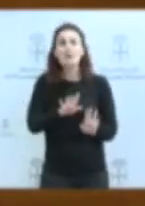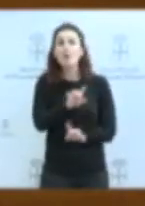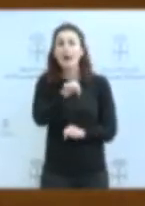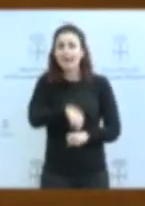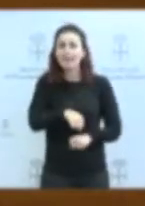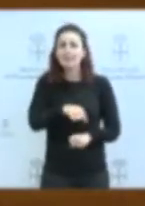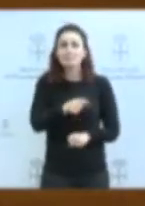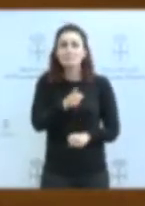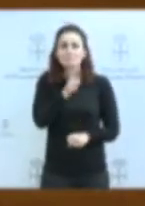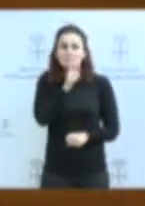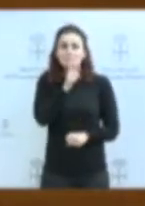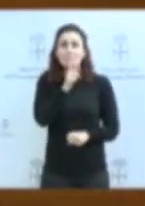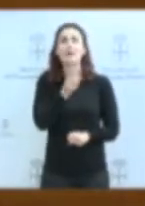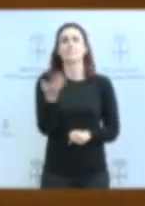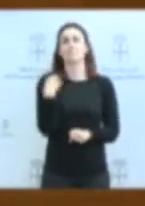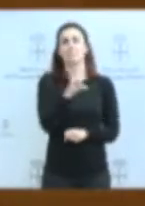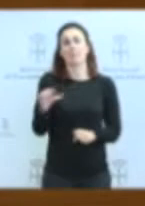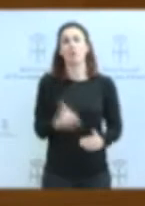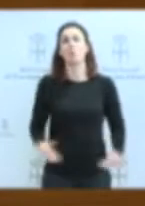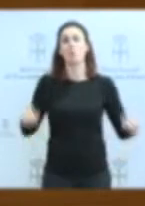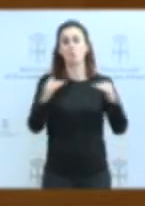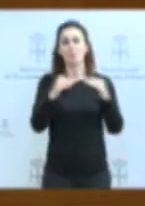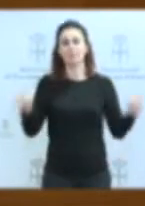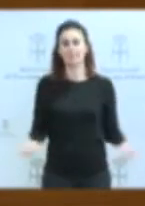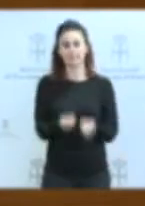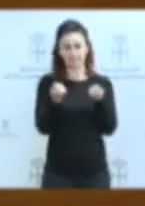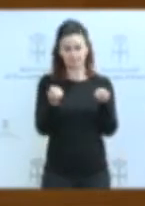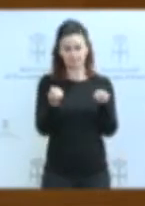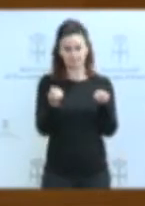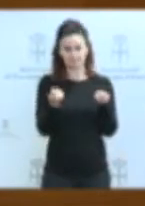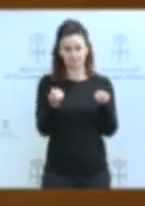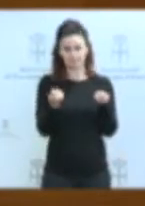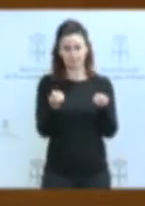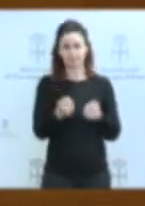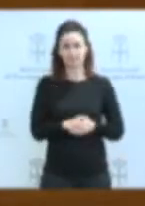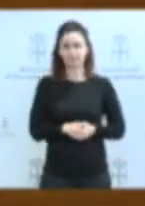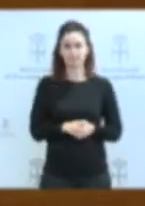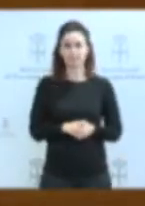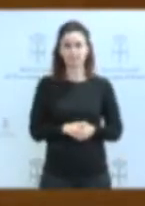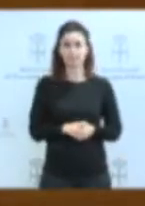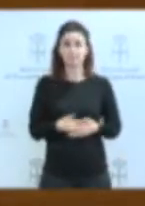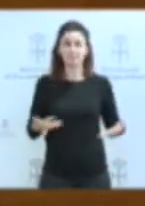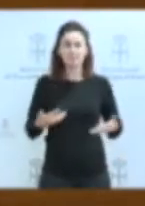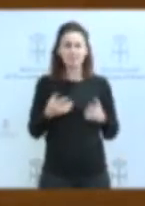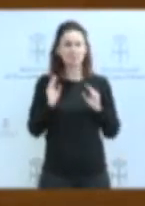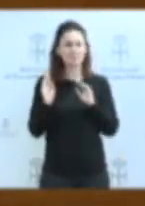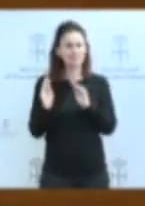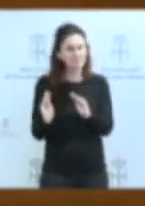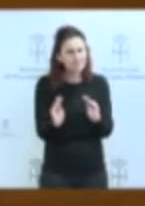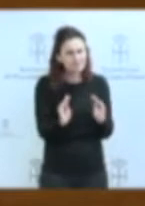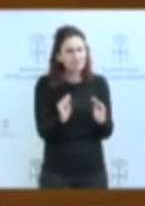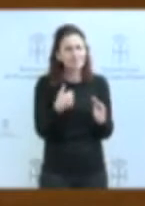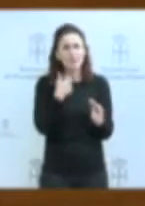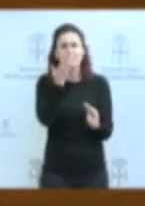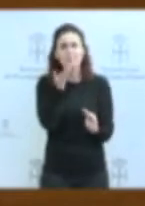jueves, y llaman la atención algunas cuestiones que a mí me gustaría plantearle y me gustaría conocer las razones, a ver si somos